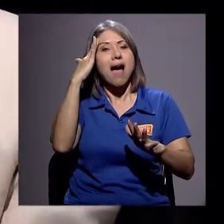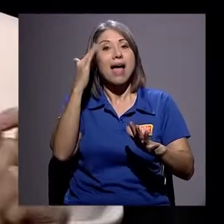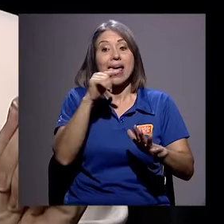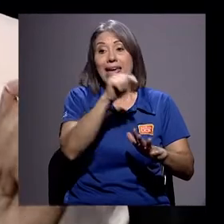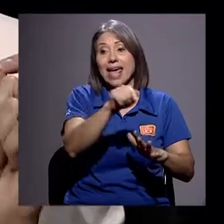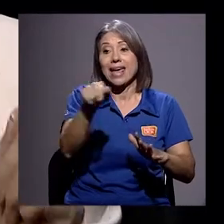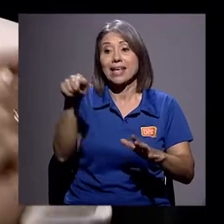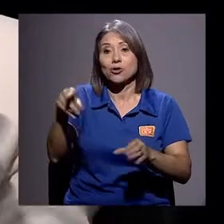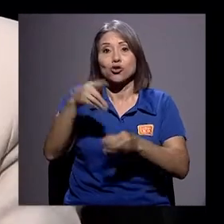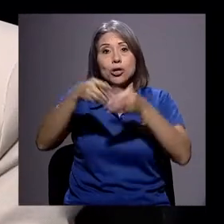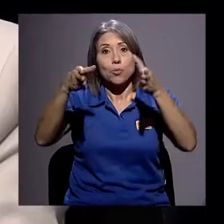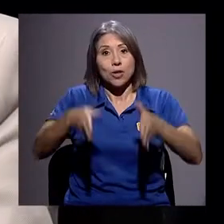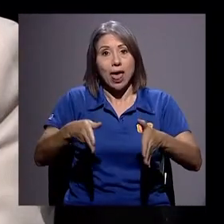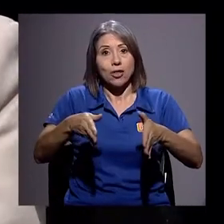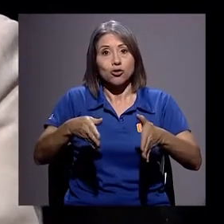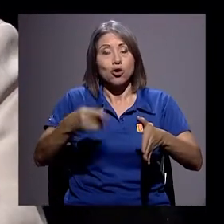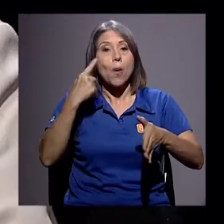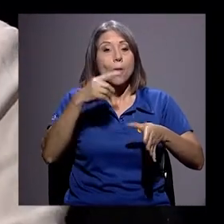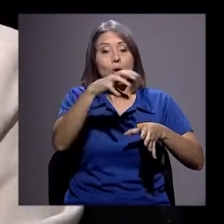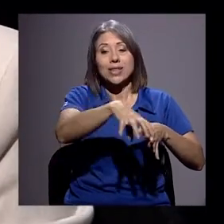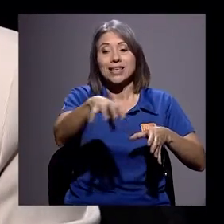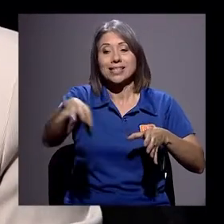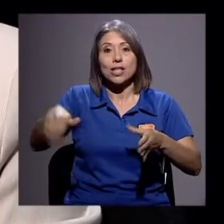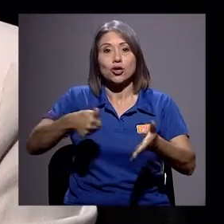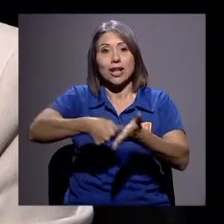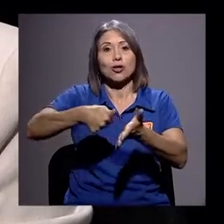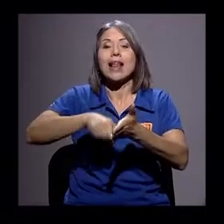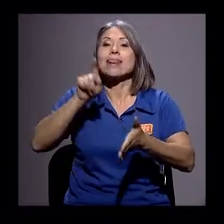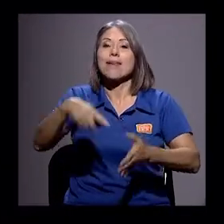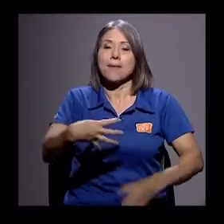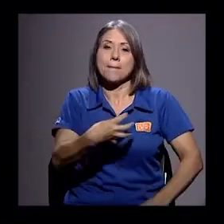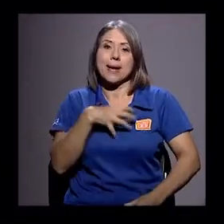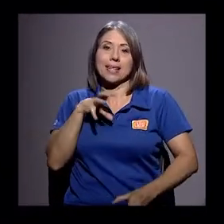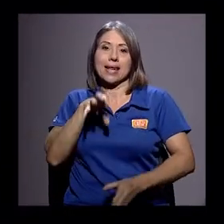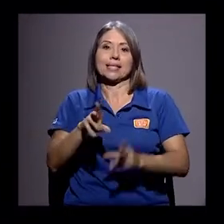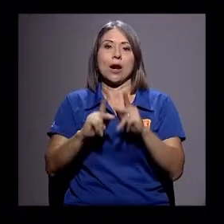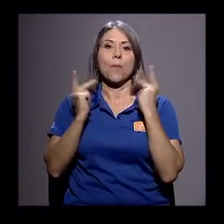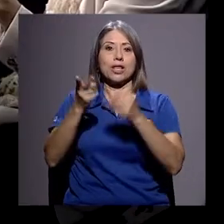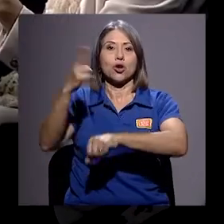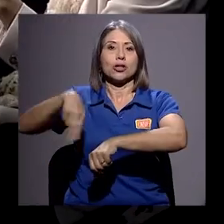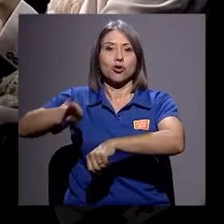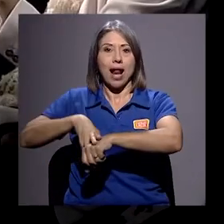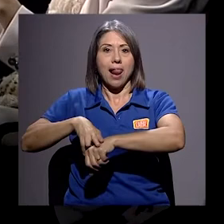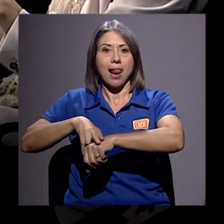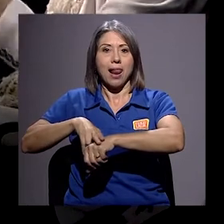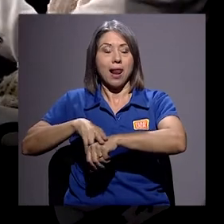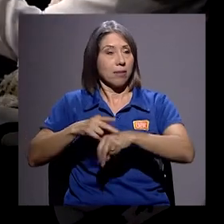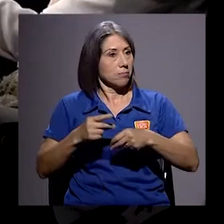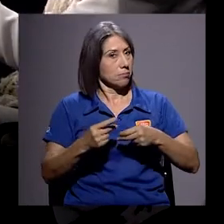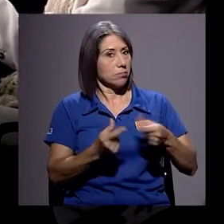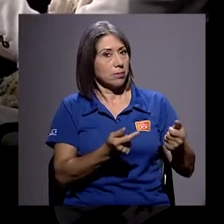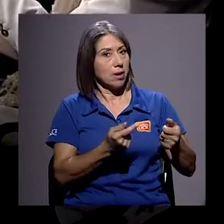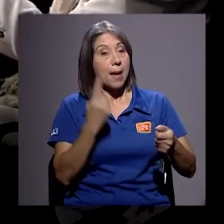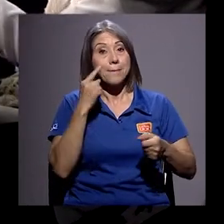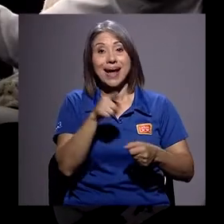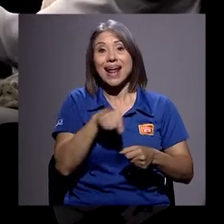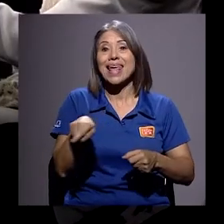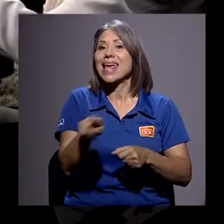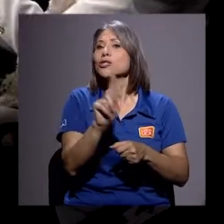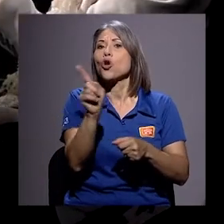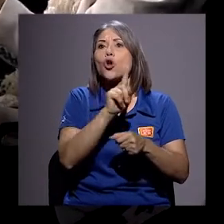distritos electorales tienen que pertenecer a un partido nacional ya de por sí para que eso de alguna manera no erosionen o